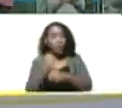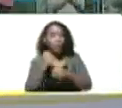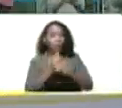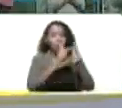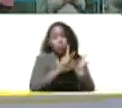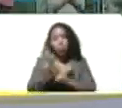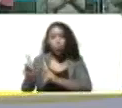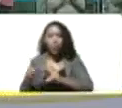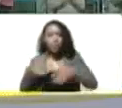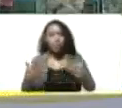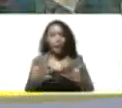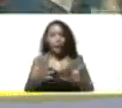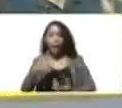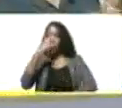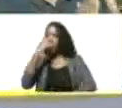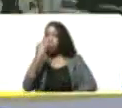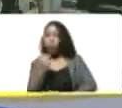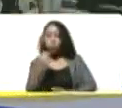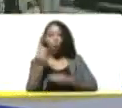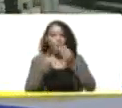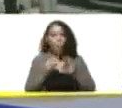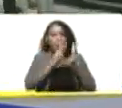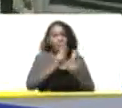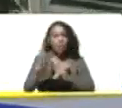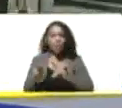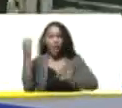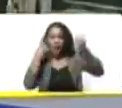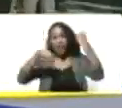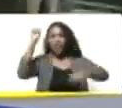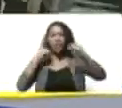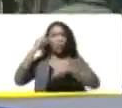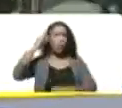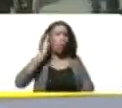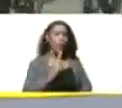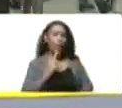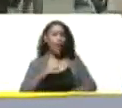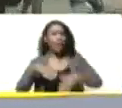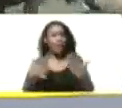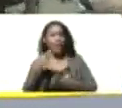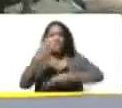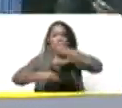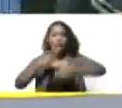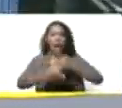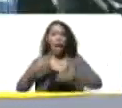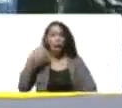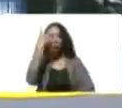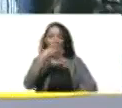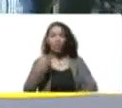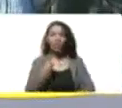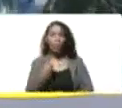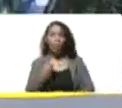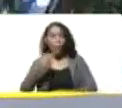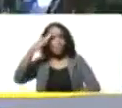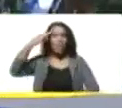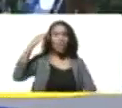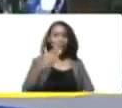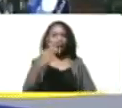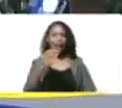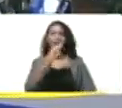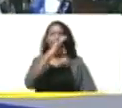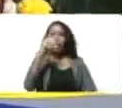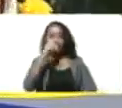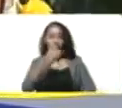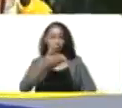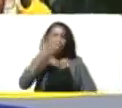la Operación Zamora, de la rebelión bolivariana que hiciera la juventud militar hace 30